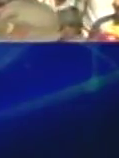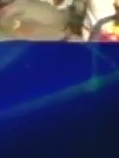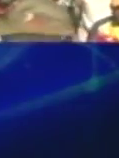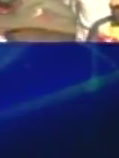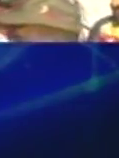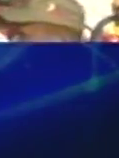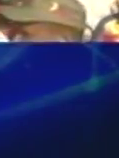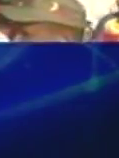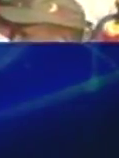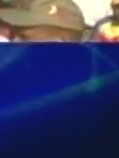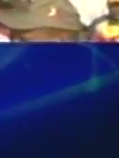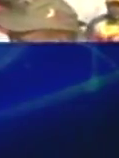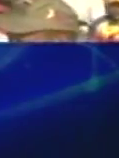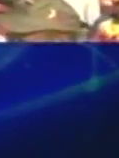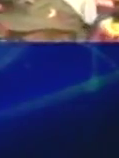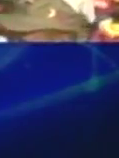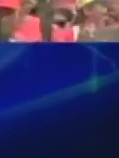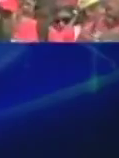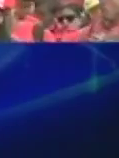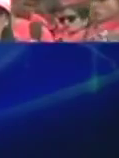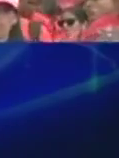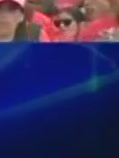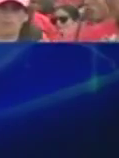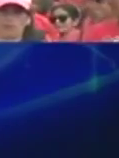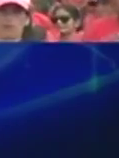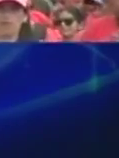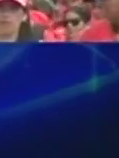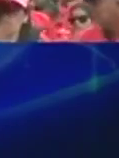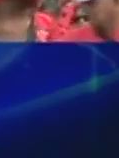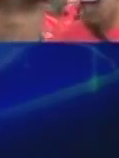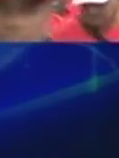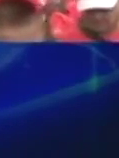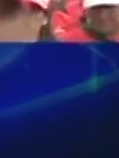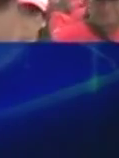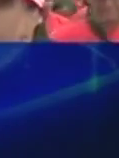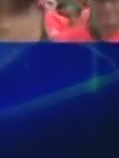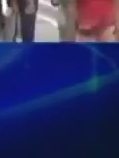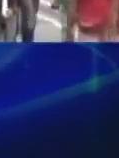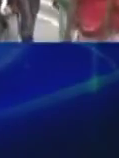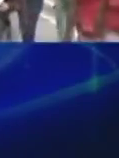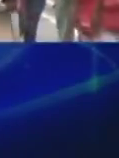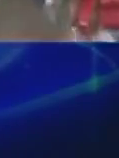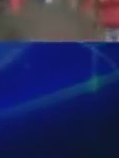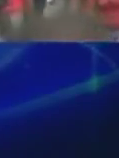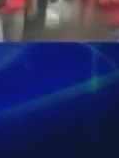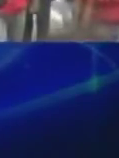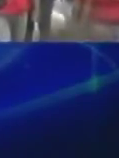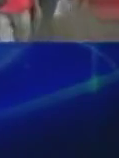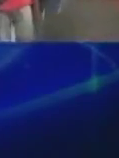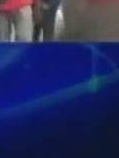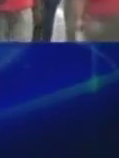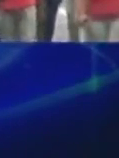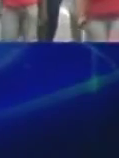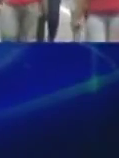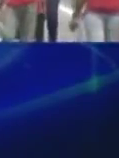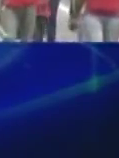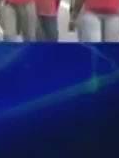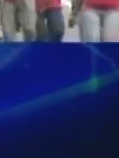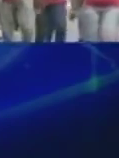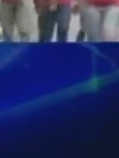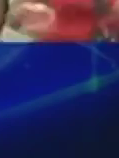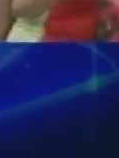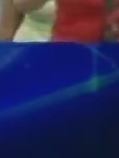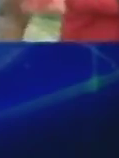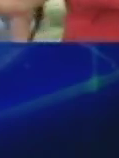por su amor por su fuerza con esta fuerza con este amor y con este poder popular en venezuela jamás